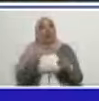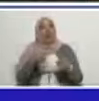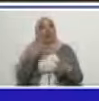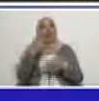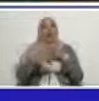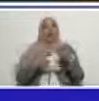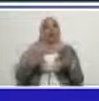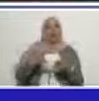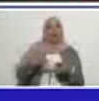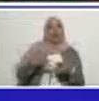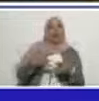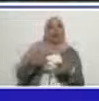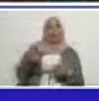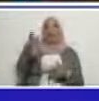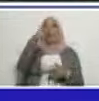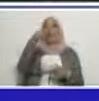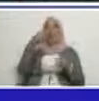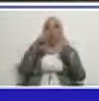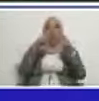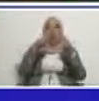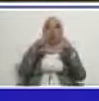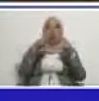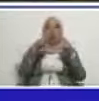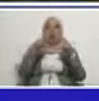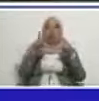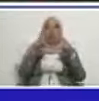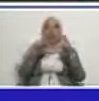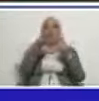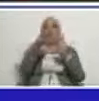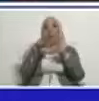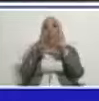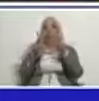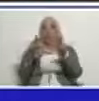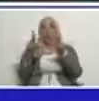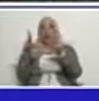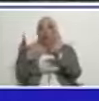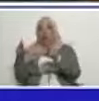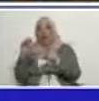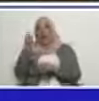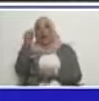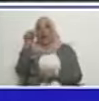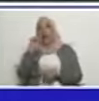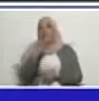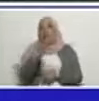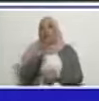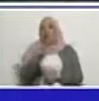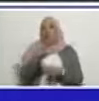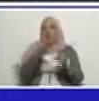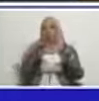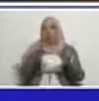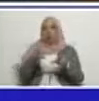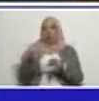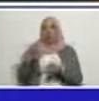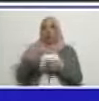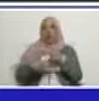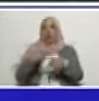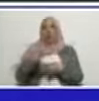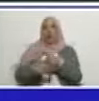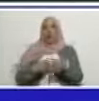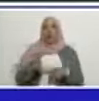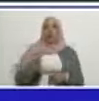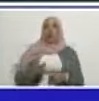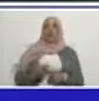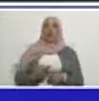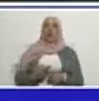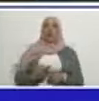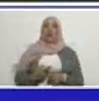que va segmentando un capítulo de una novela, puede durar una hora y van subiendo de 10 minutos en 10 minutos. Y ahí, bueno, un poco de reproducciones porque el